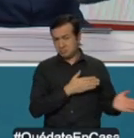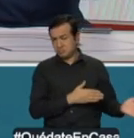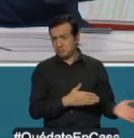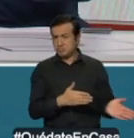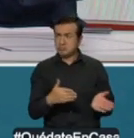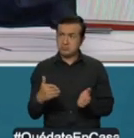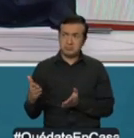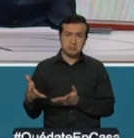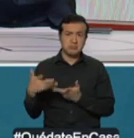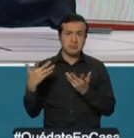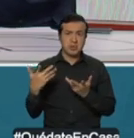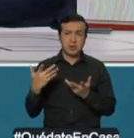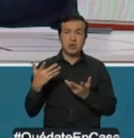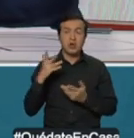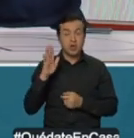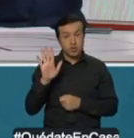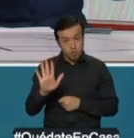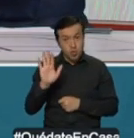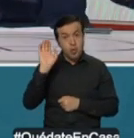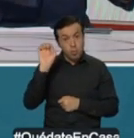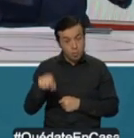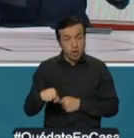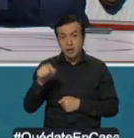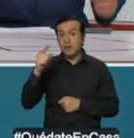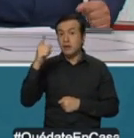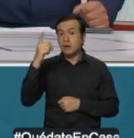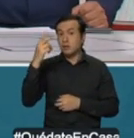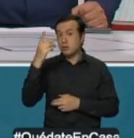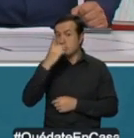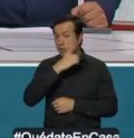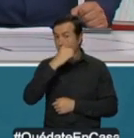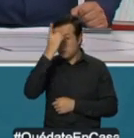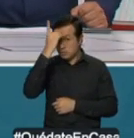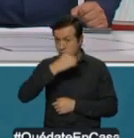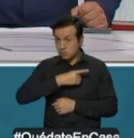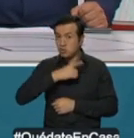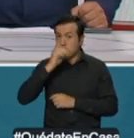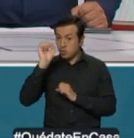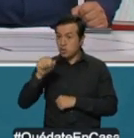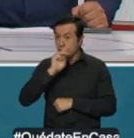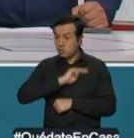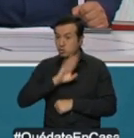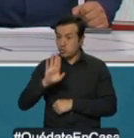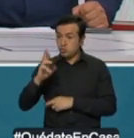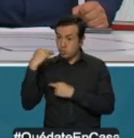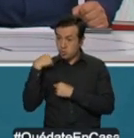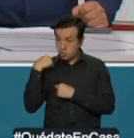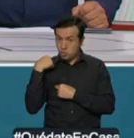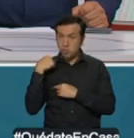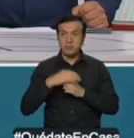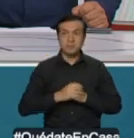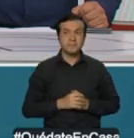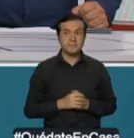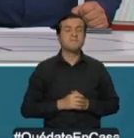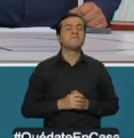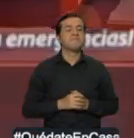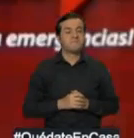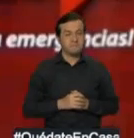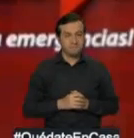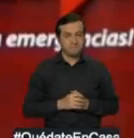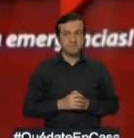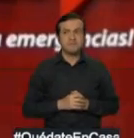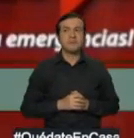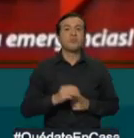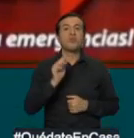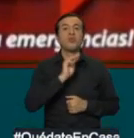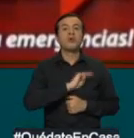pueden tomar decisiones y en que no deben tomar decisiones gracias fabricio las competencias de los